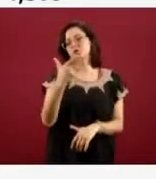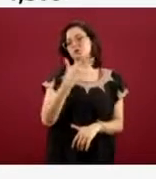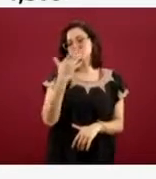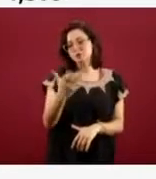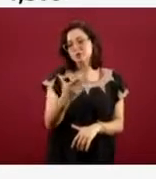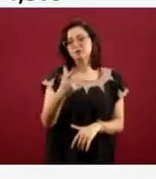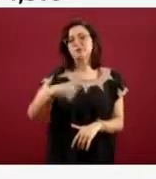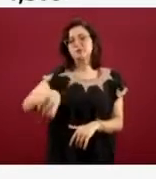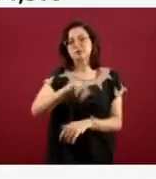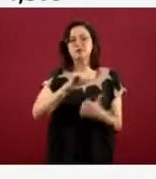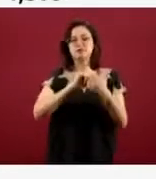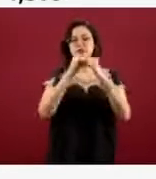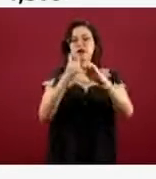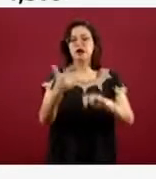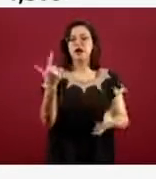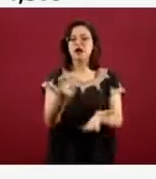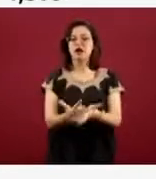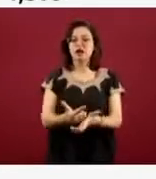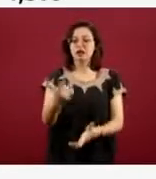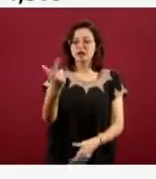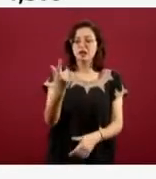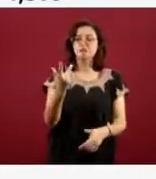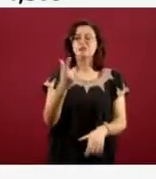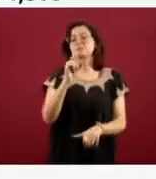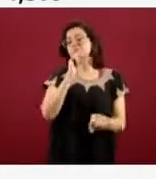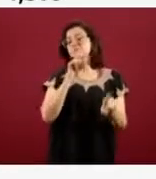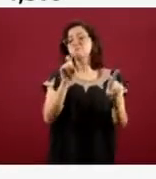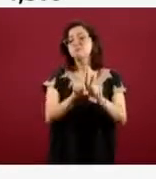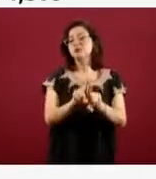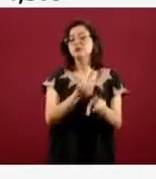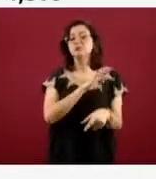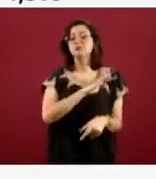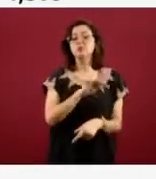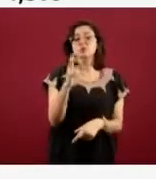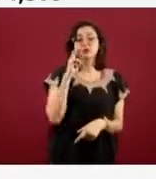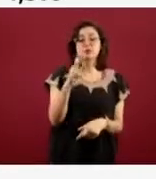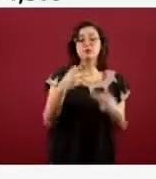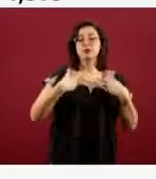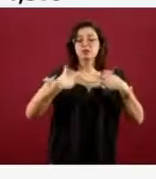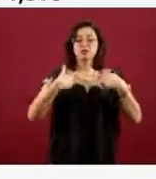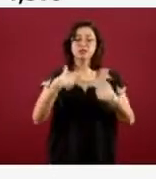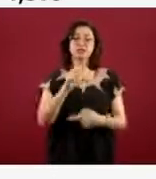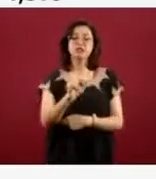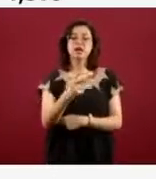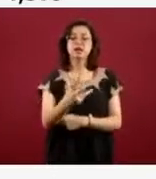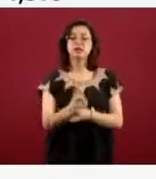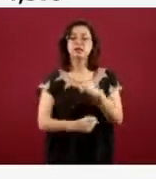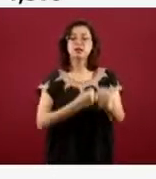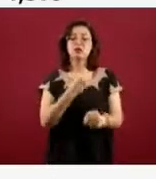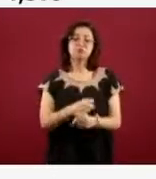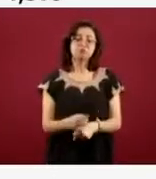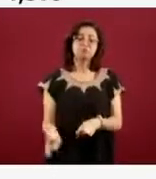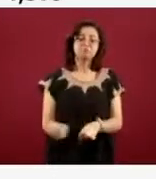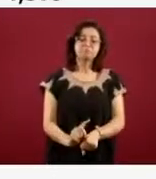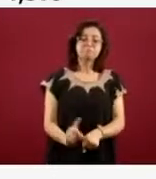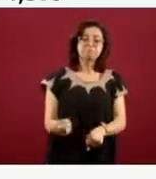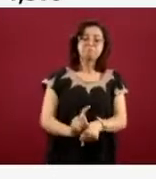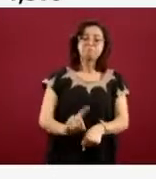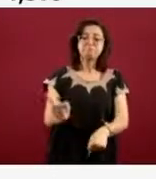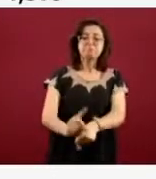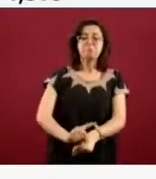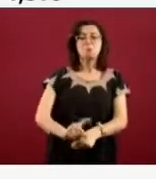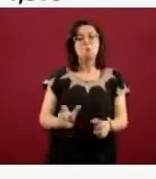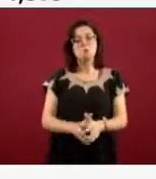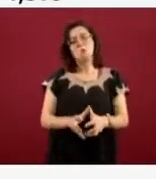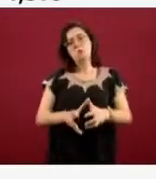complicaciones o pacientes graves en función de la edad, y vemos cómo también los mayores de 65 años día con día empieza a